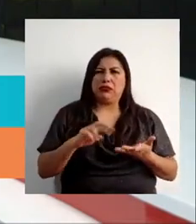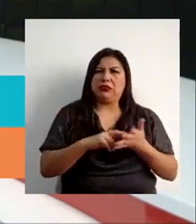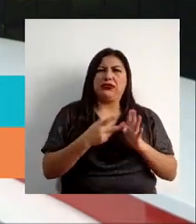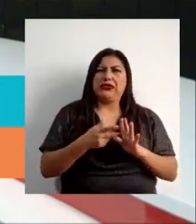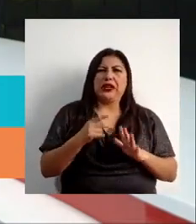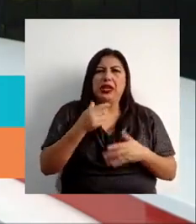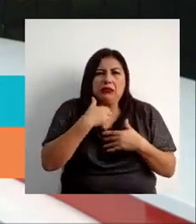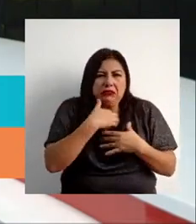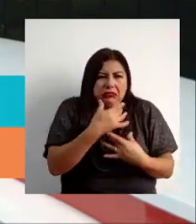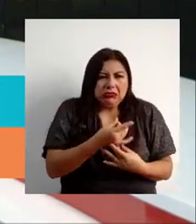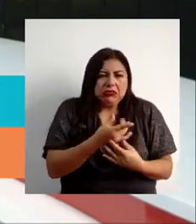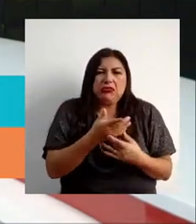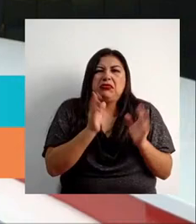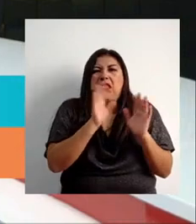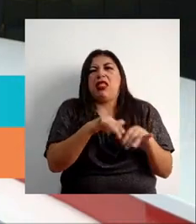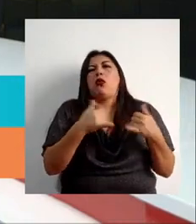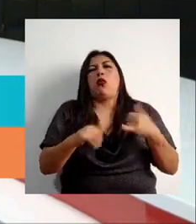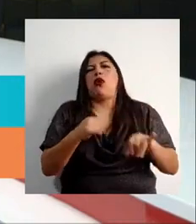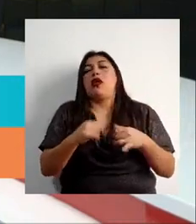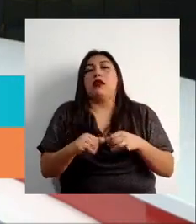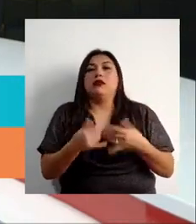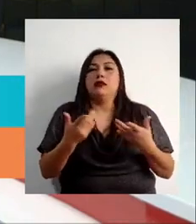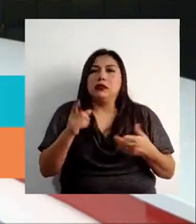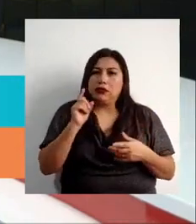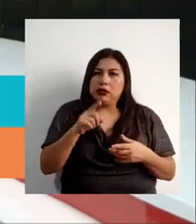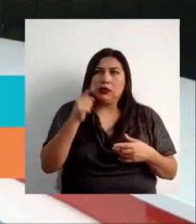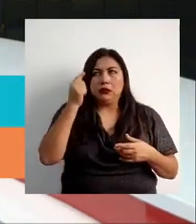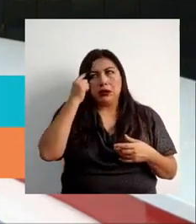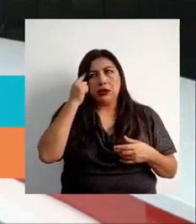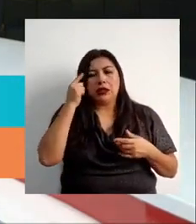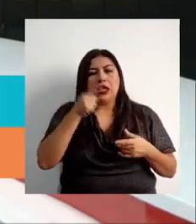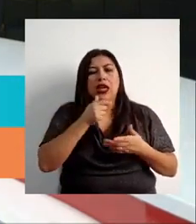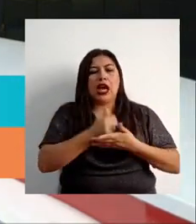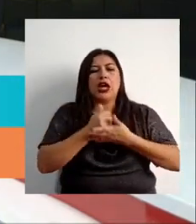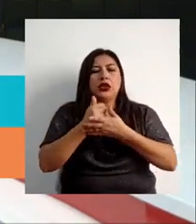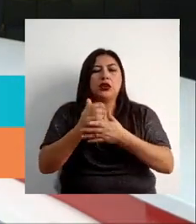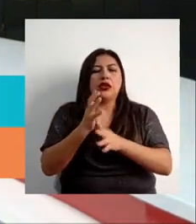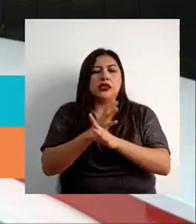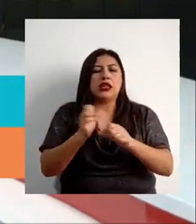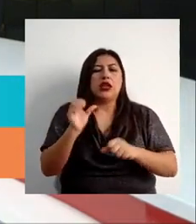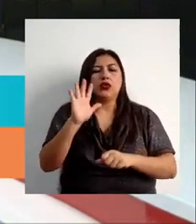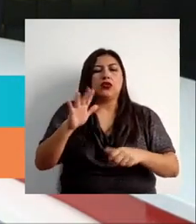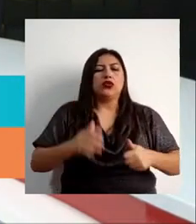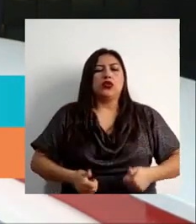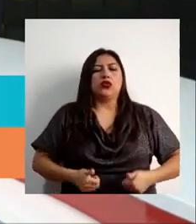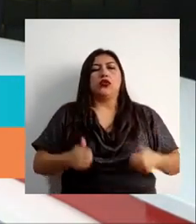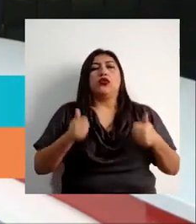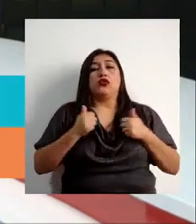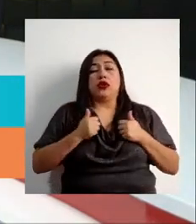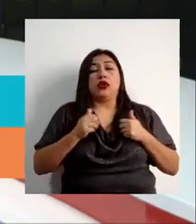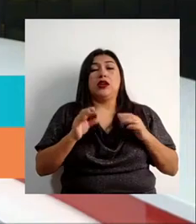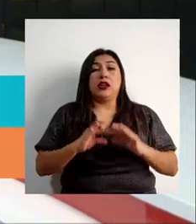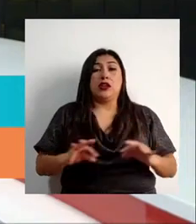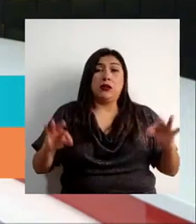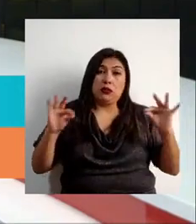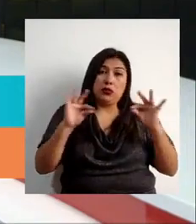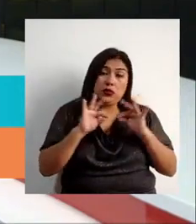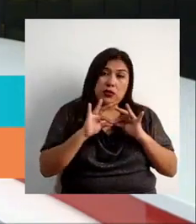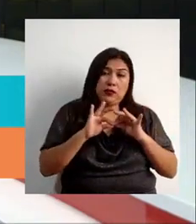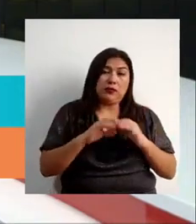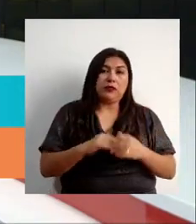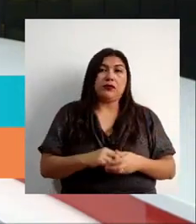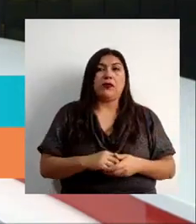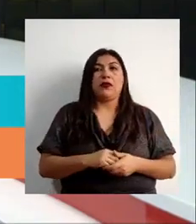tu familia, la vida del entorno que tenemos. Así es, claro. Un llamado respecto a esto, que los simulacros... Son